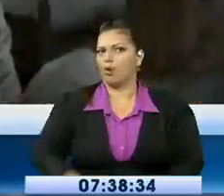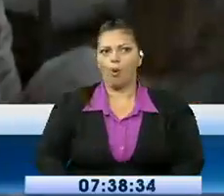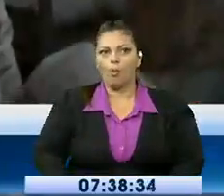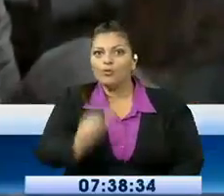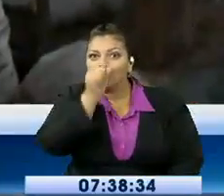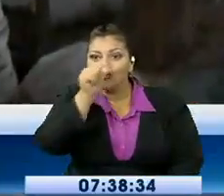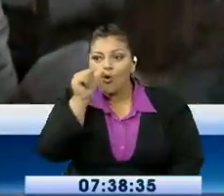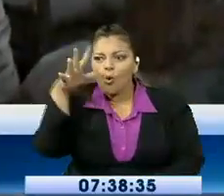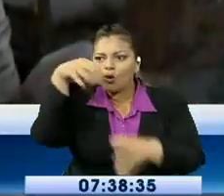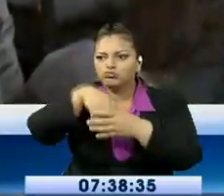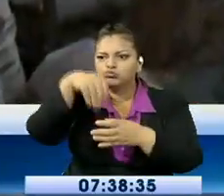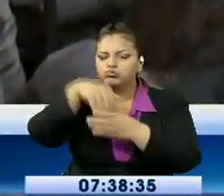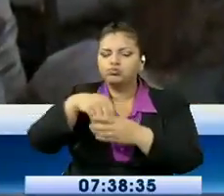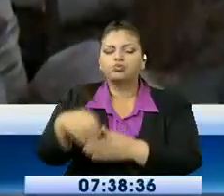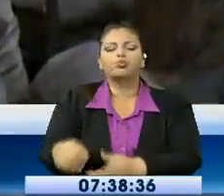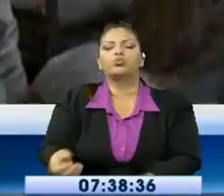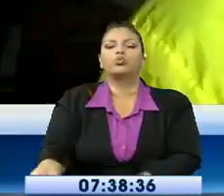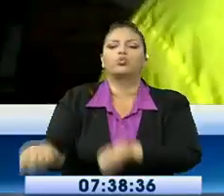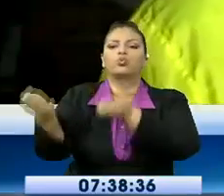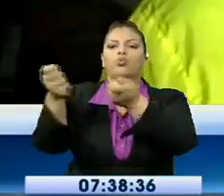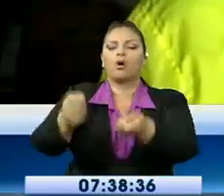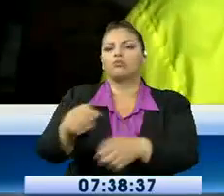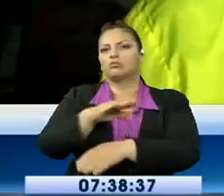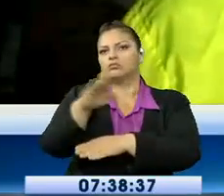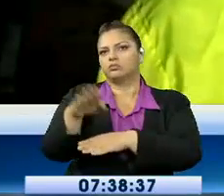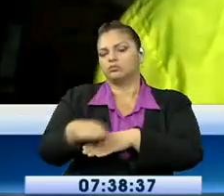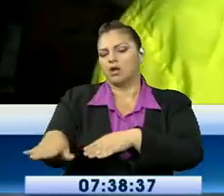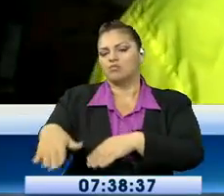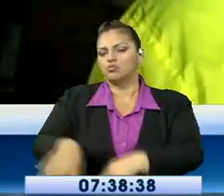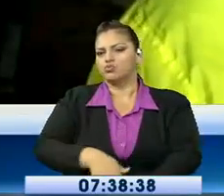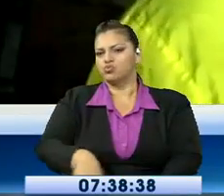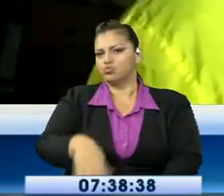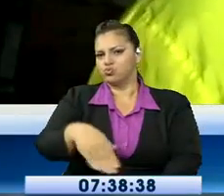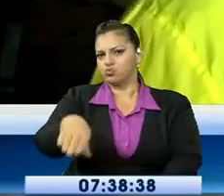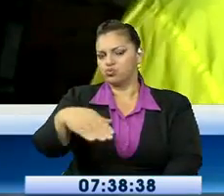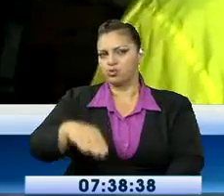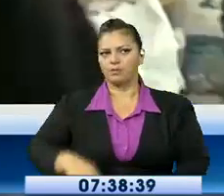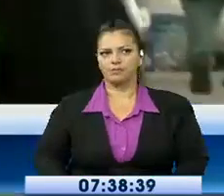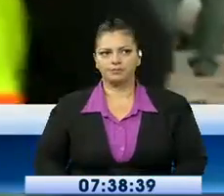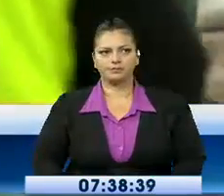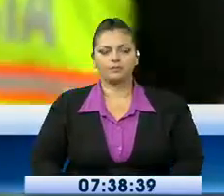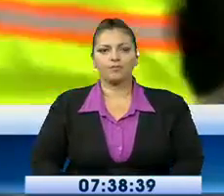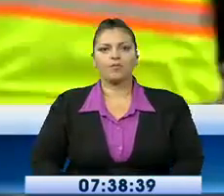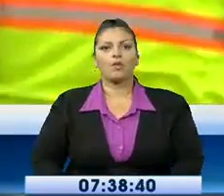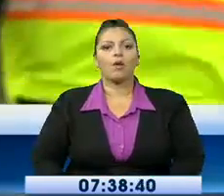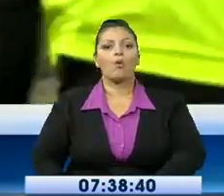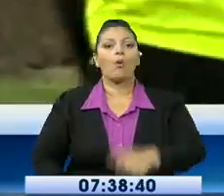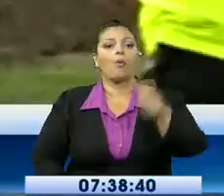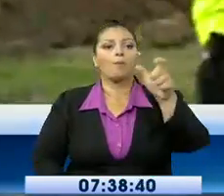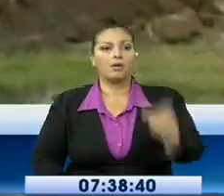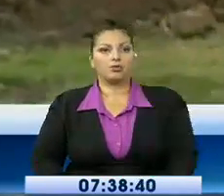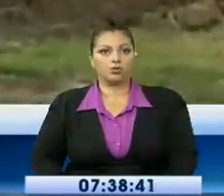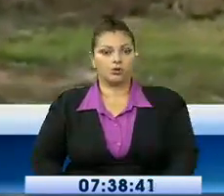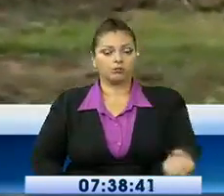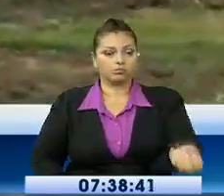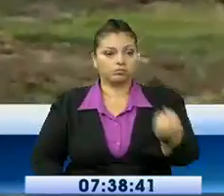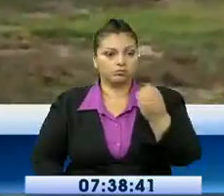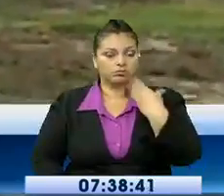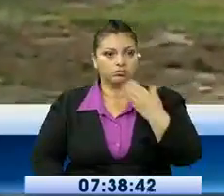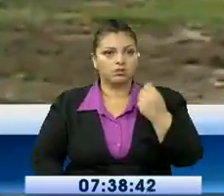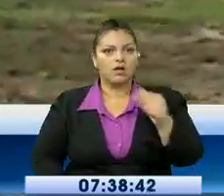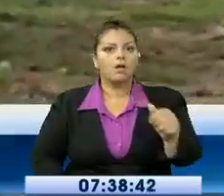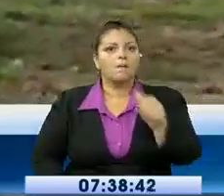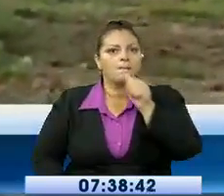y denunciaron a los sospechosos. Se recibió la información de manera reservada. Agentes de la unidad contra el tráfico para consumo